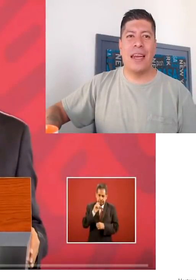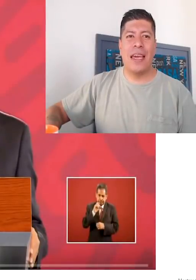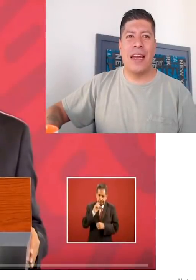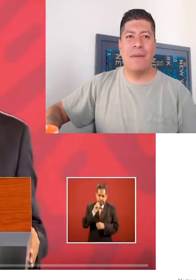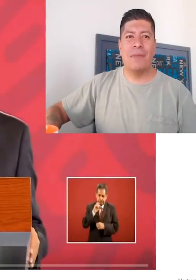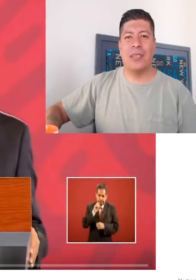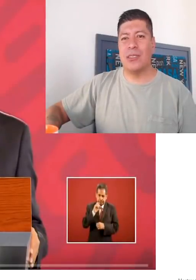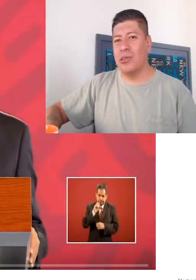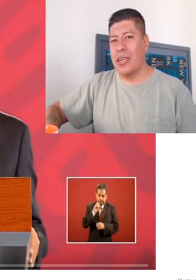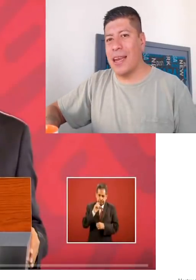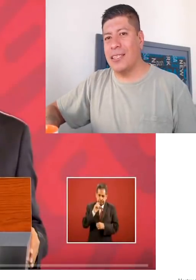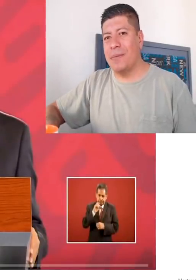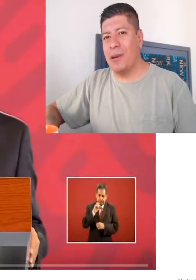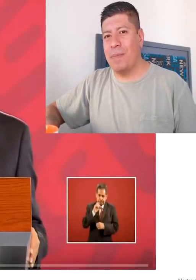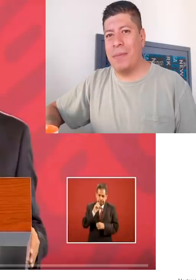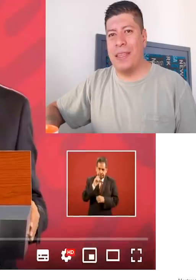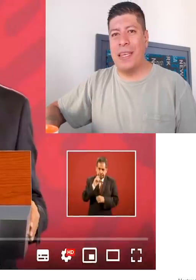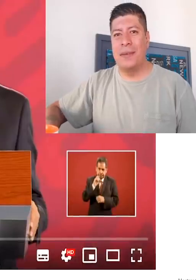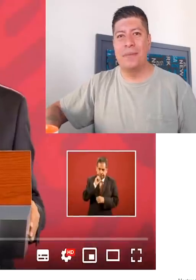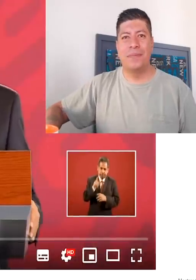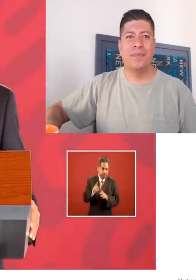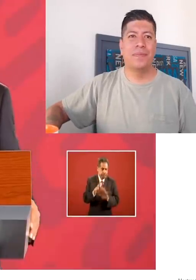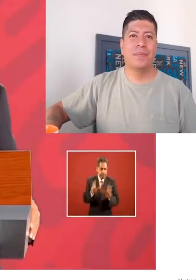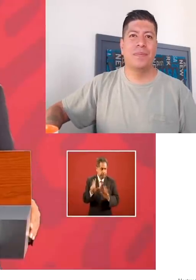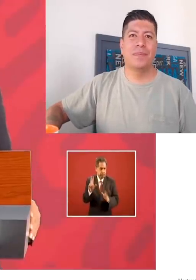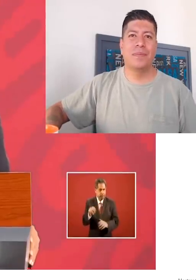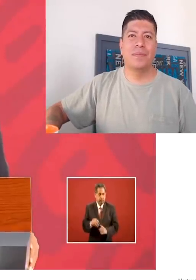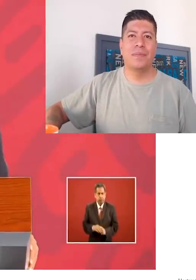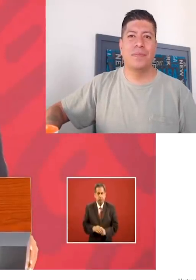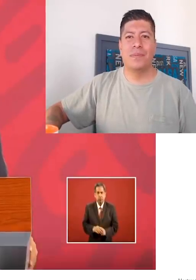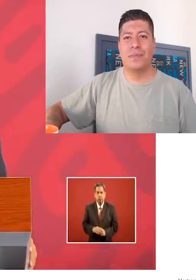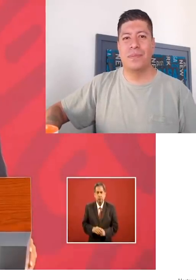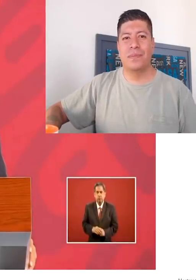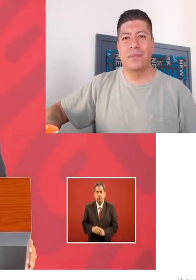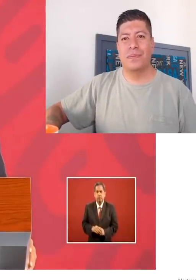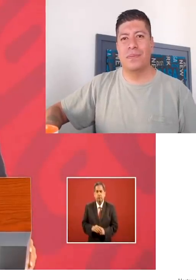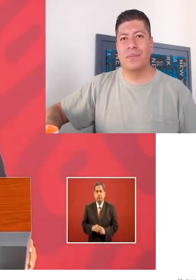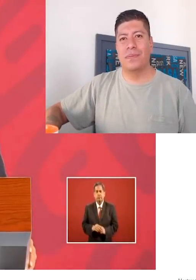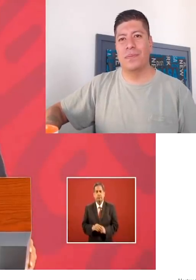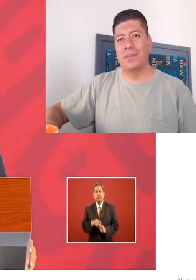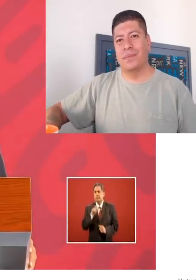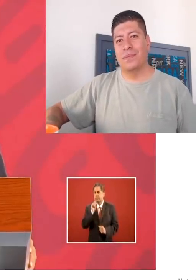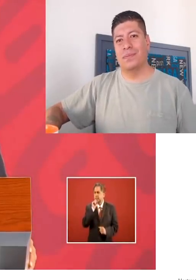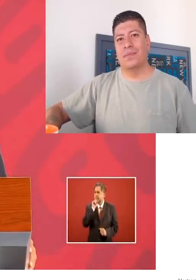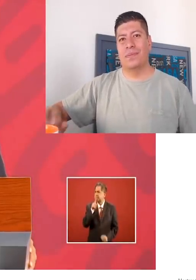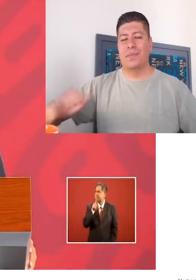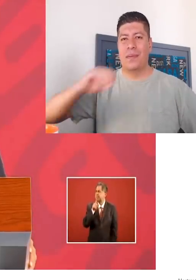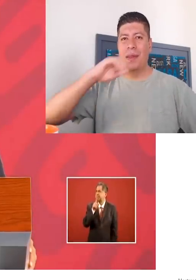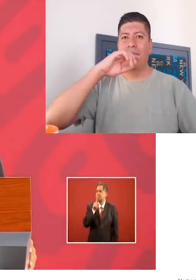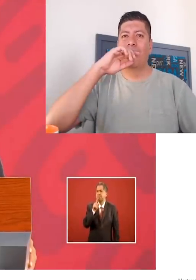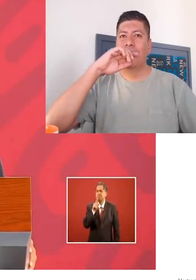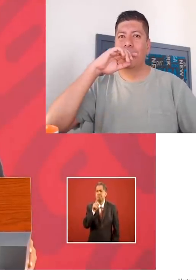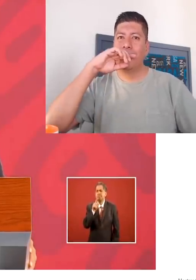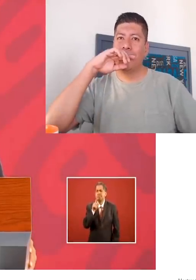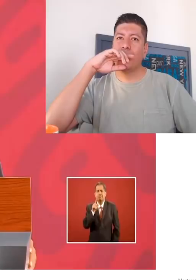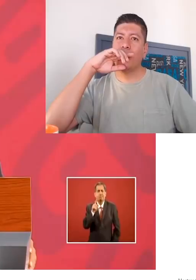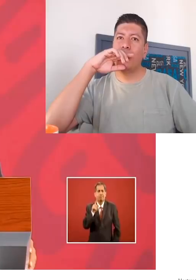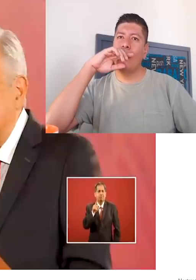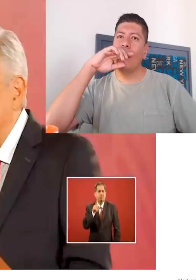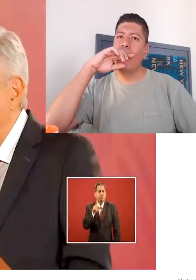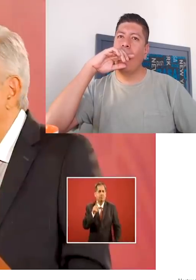en la mañanera? Vamos a escucharle, si me lo permiten. Se anda diciendo de